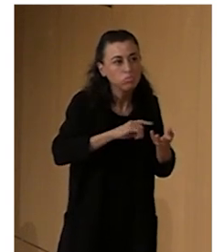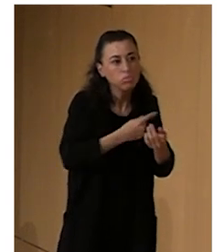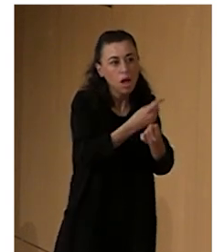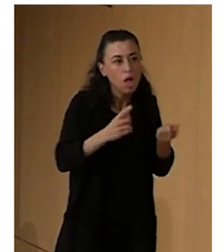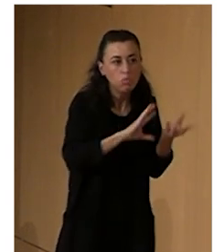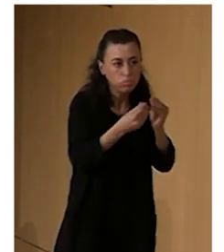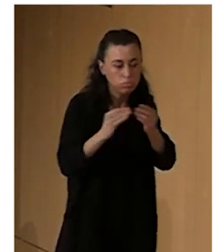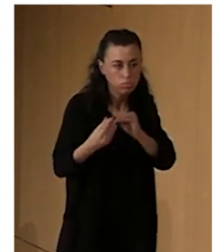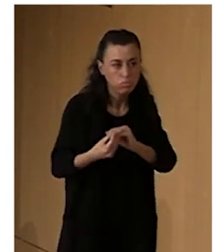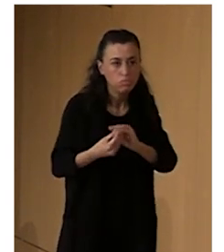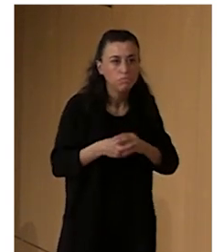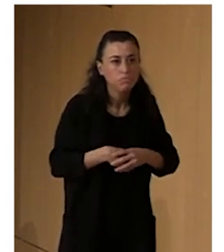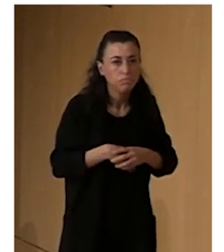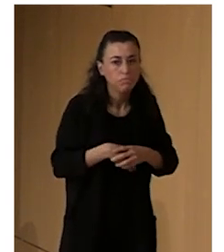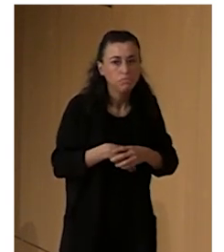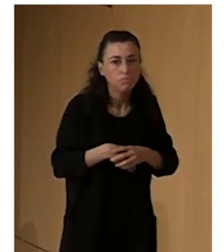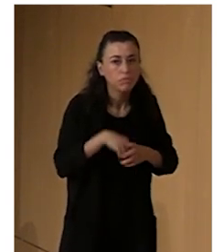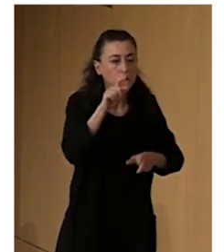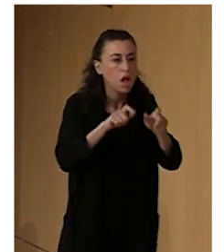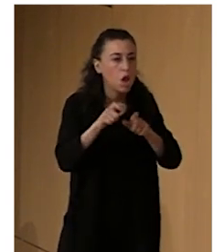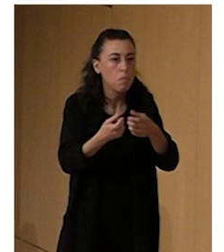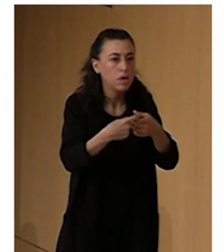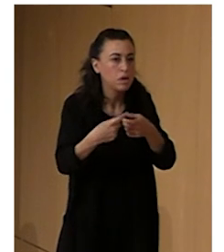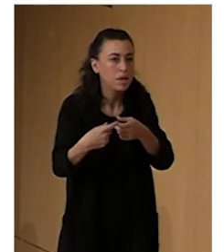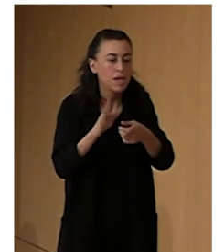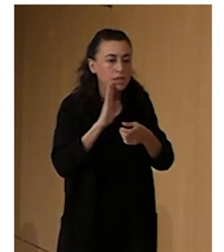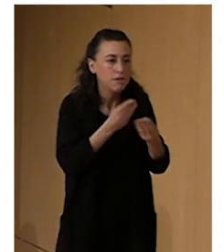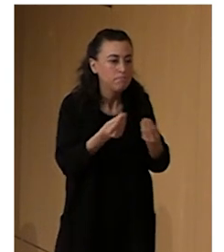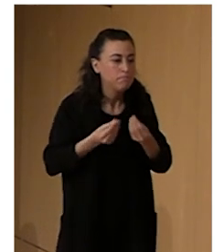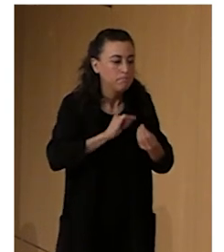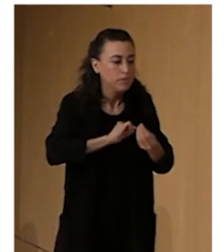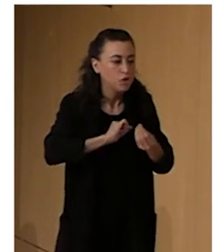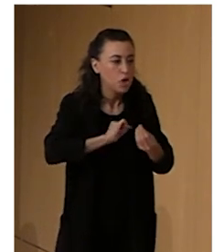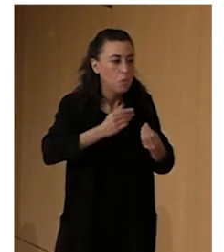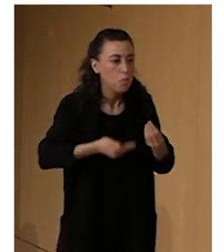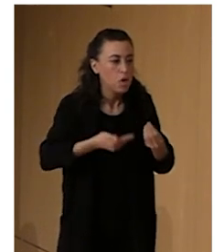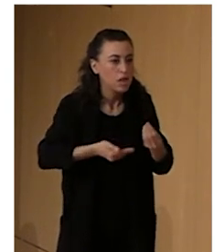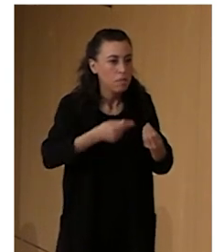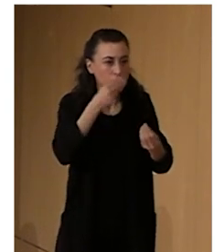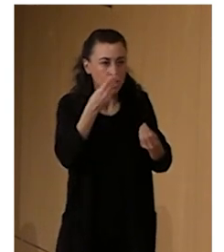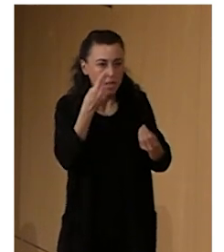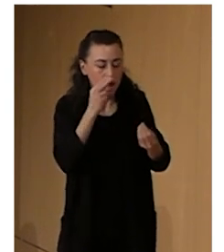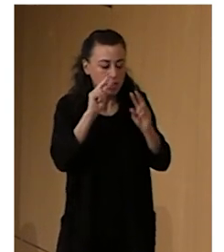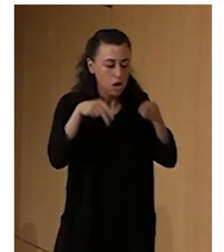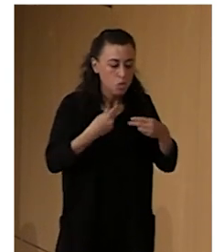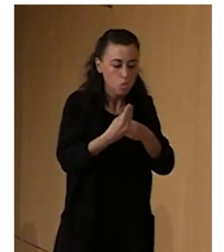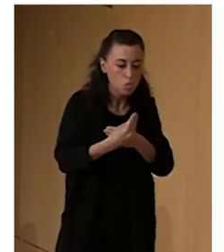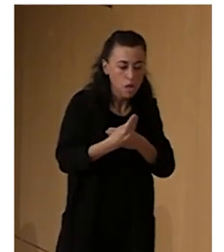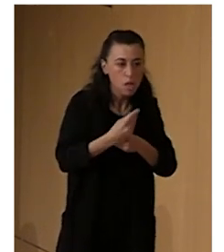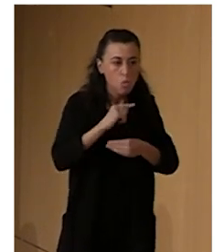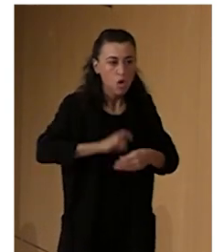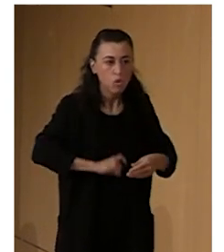y en los participantes Pues yo creo que ese sentimiento de importancia ese interés por los autocuidados la autoestima la